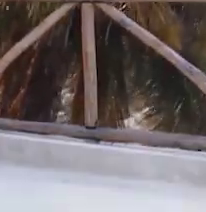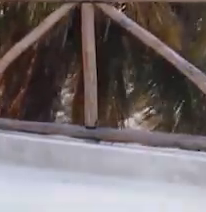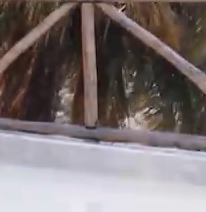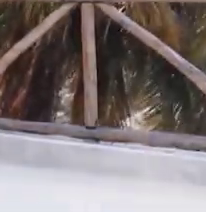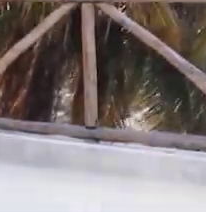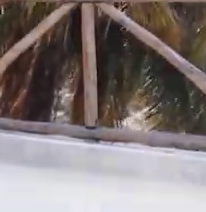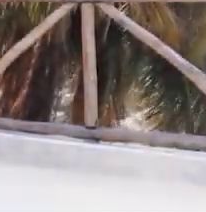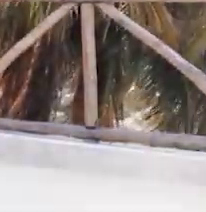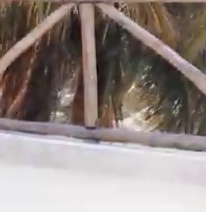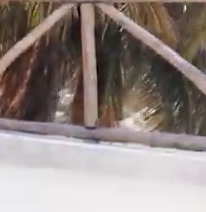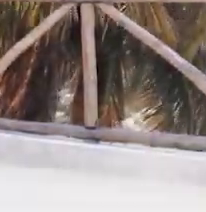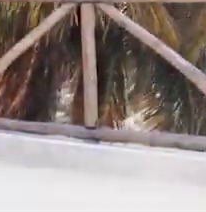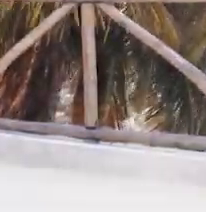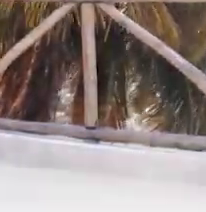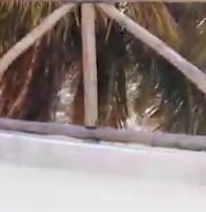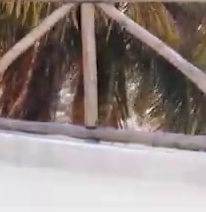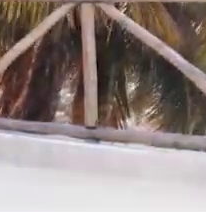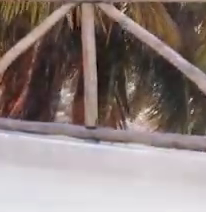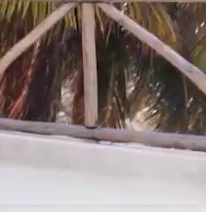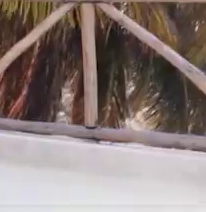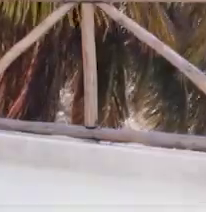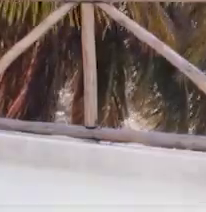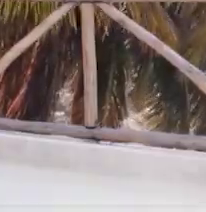¡Bien, amigos!